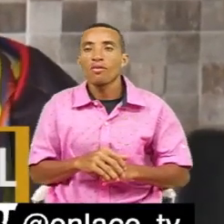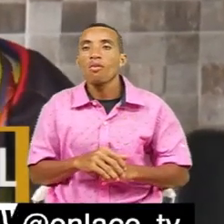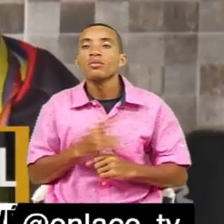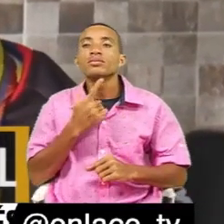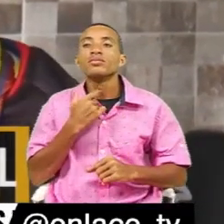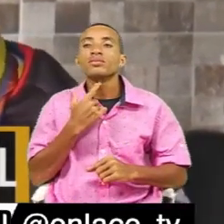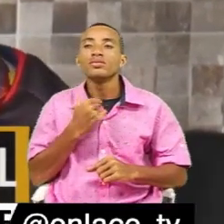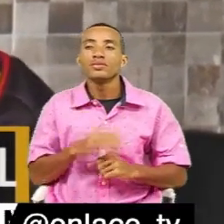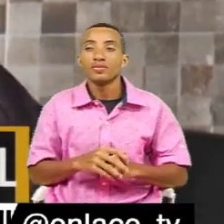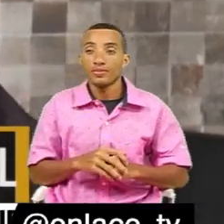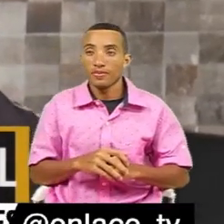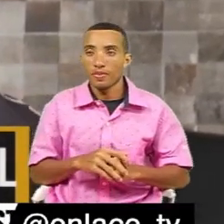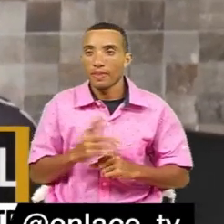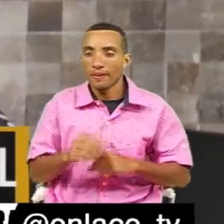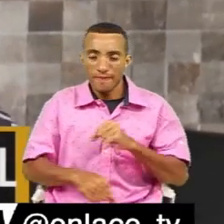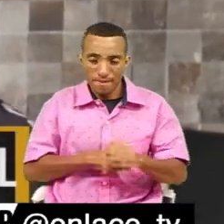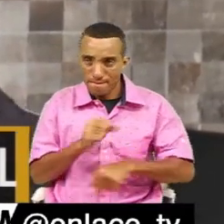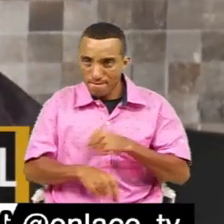y leí duro